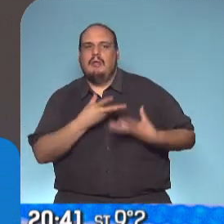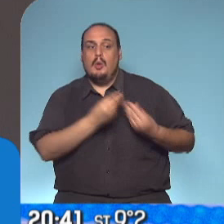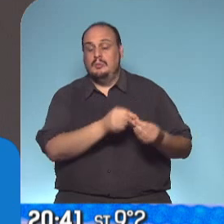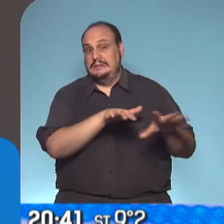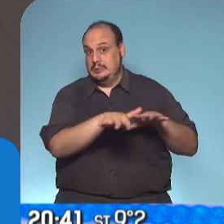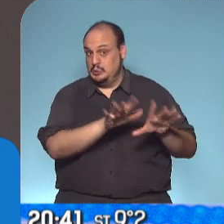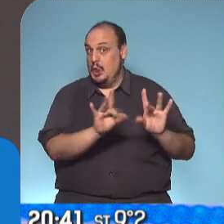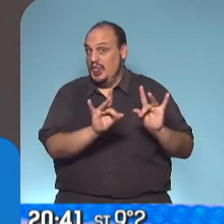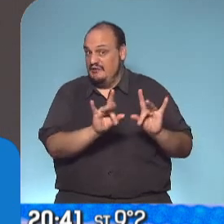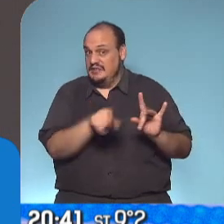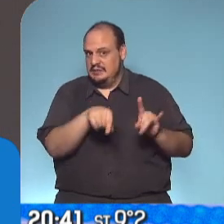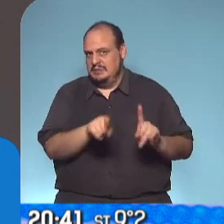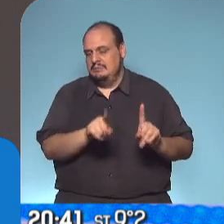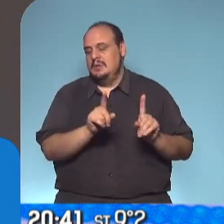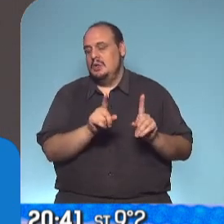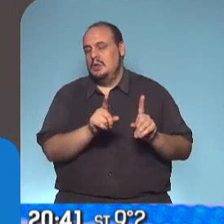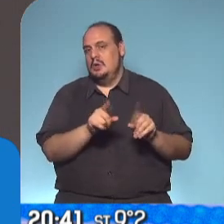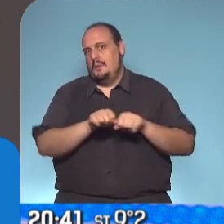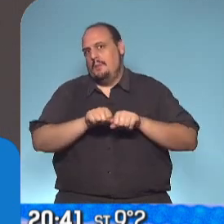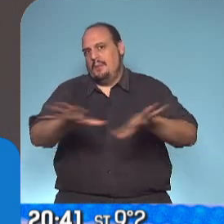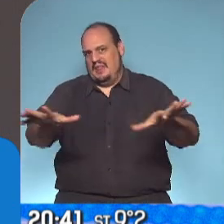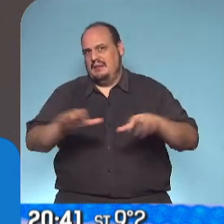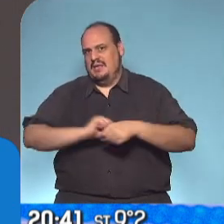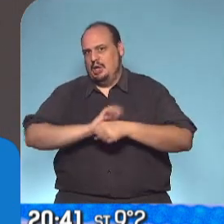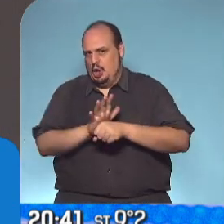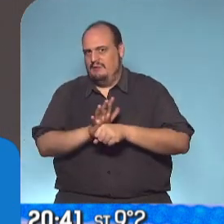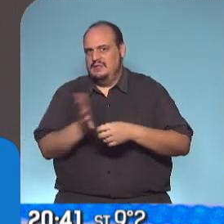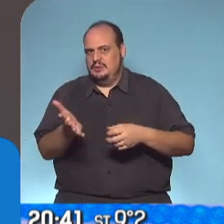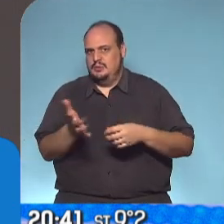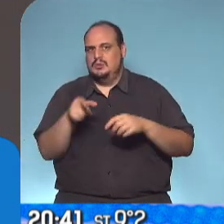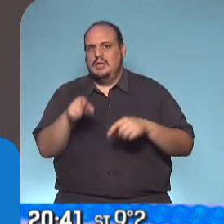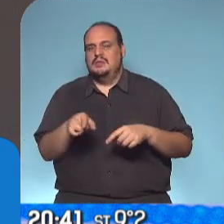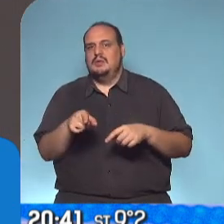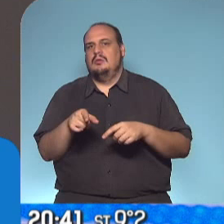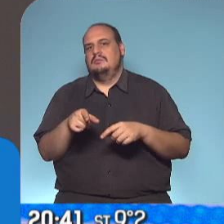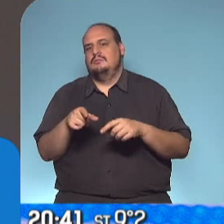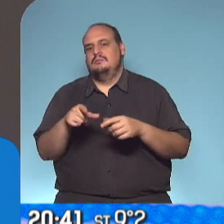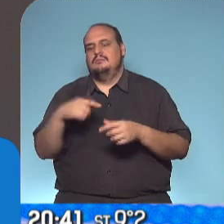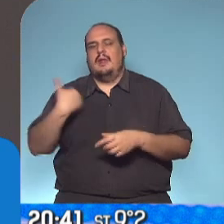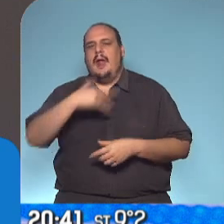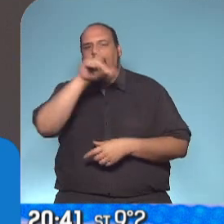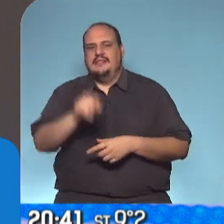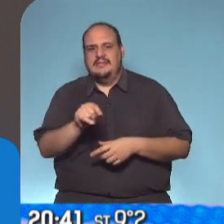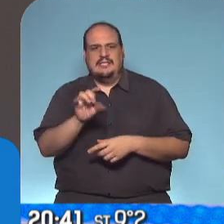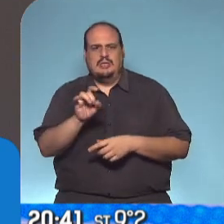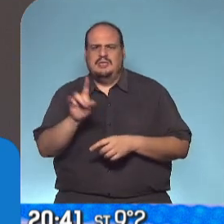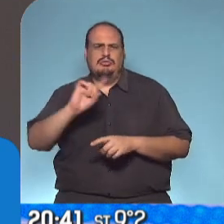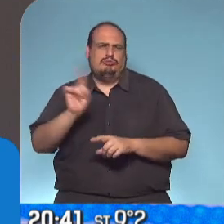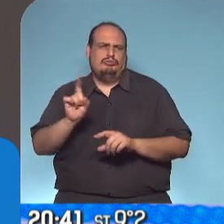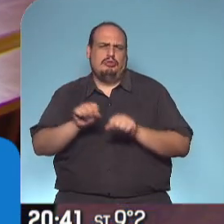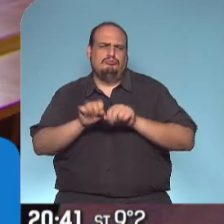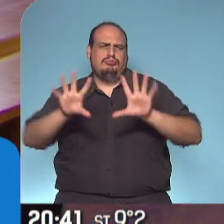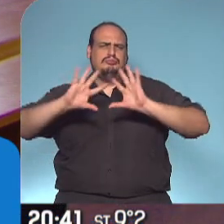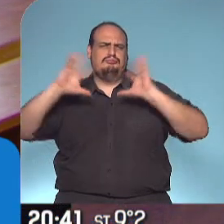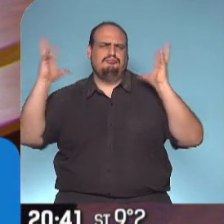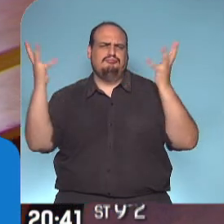compleja como es estar pasando por esta pandemia que excede las fronteras de la Argentina, por esta crisis humanitaria